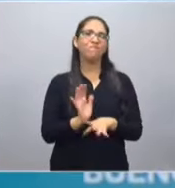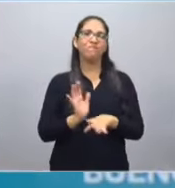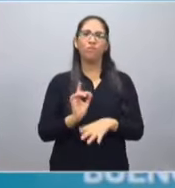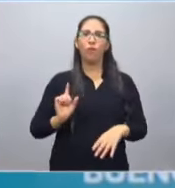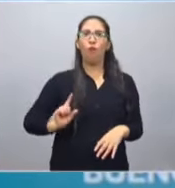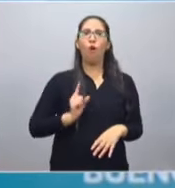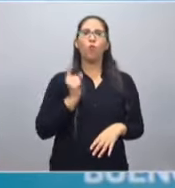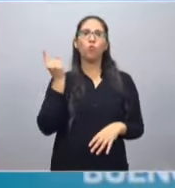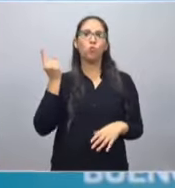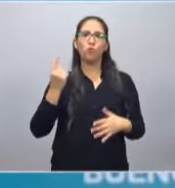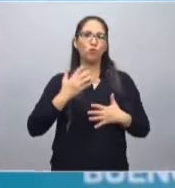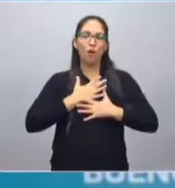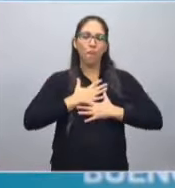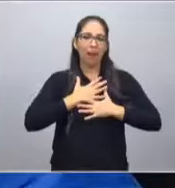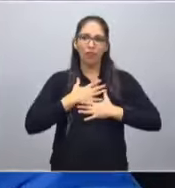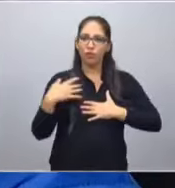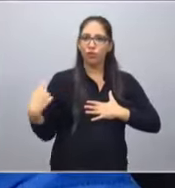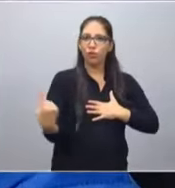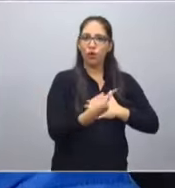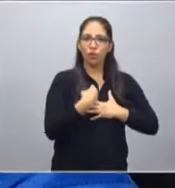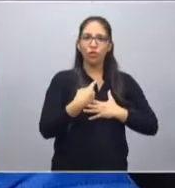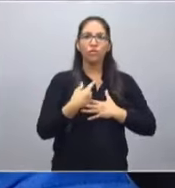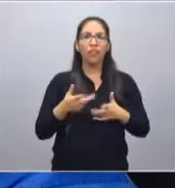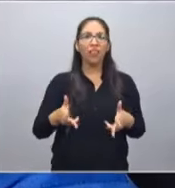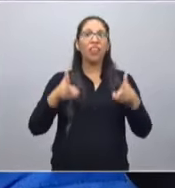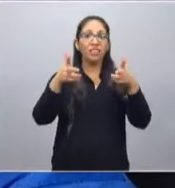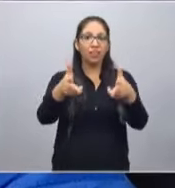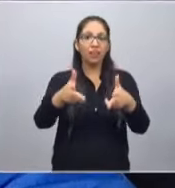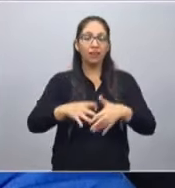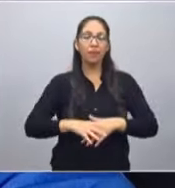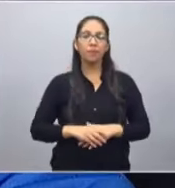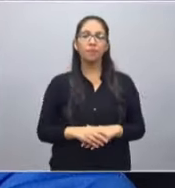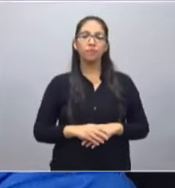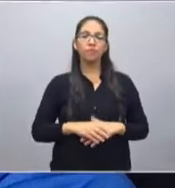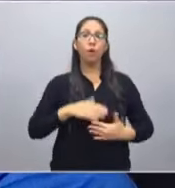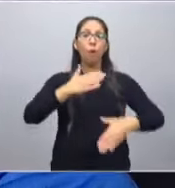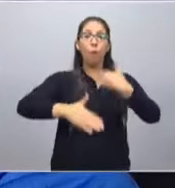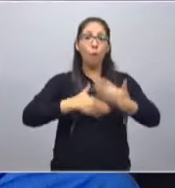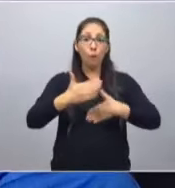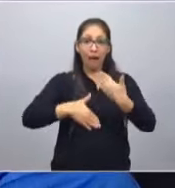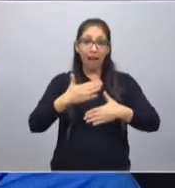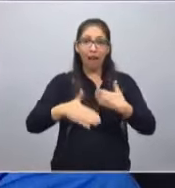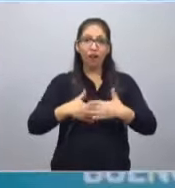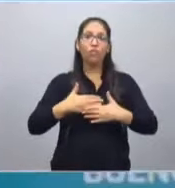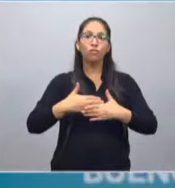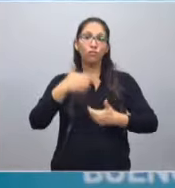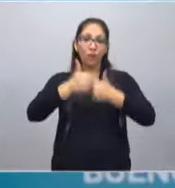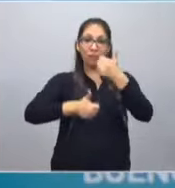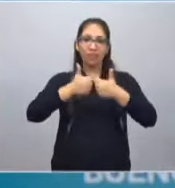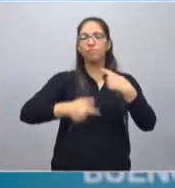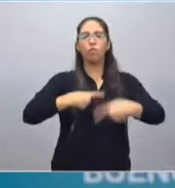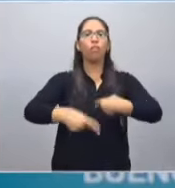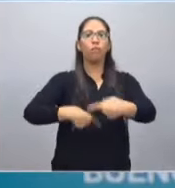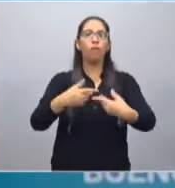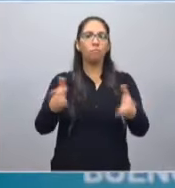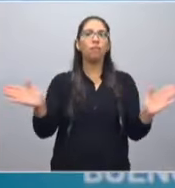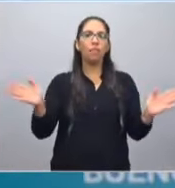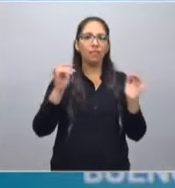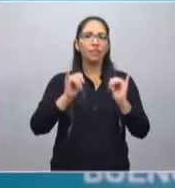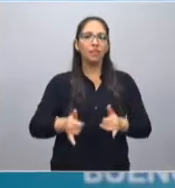orgullo inmenso decir que que los juegos continúan y lemente como también